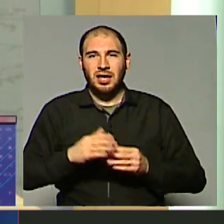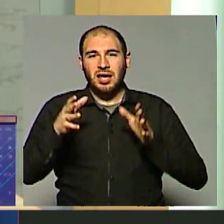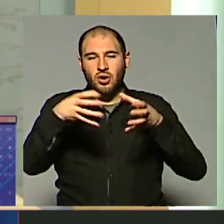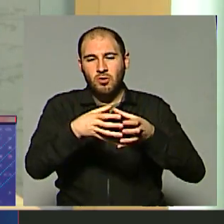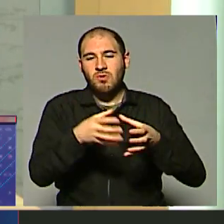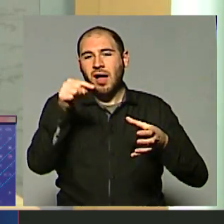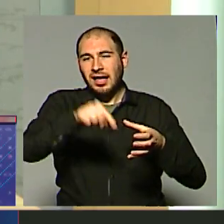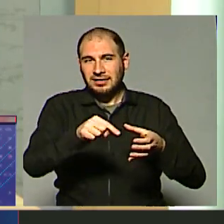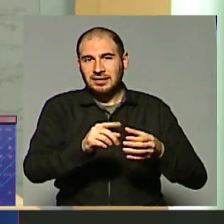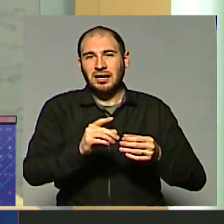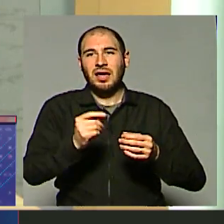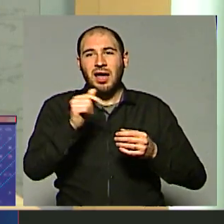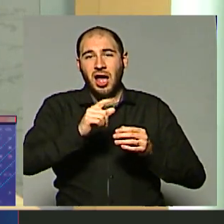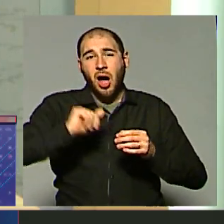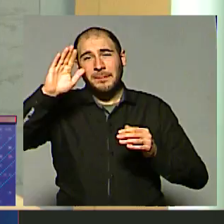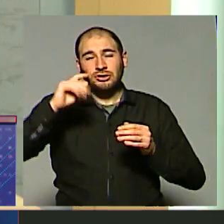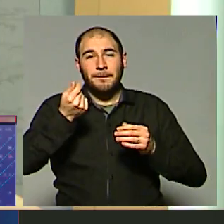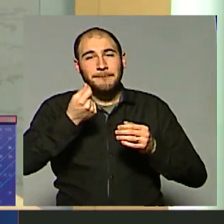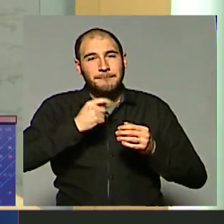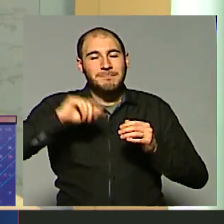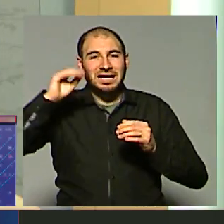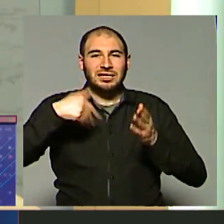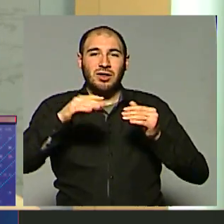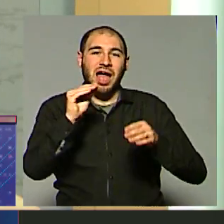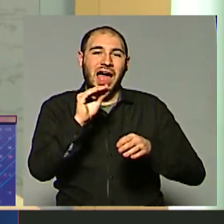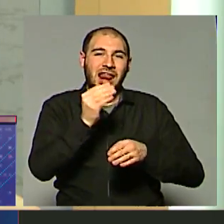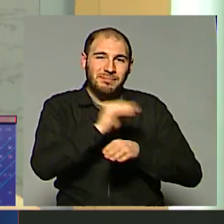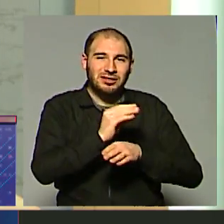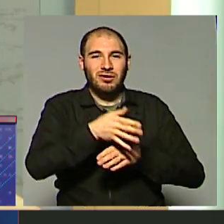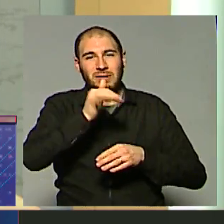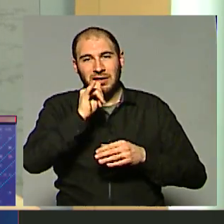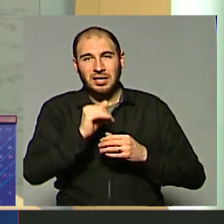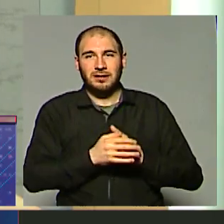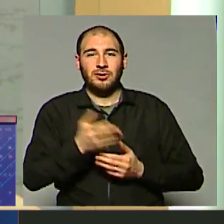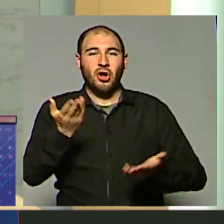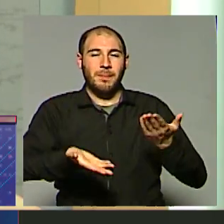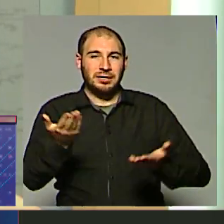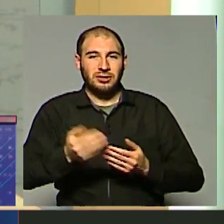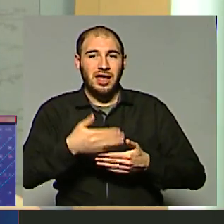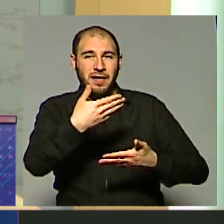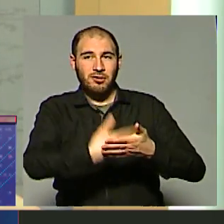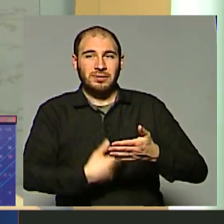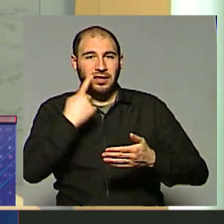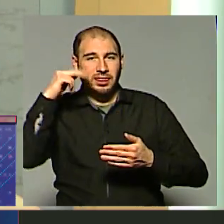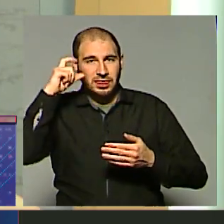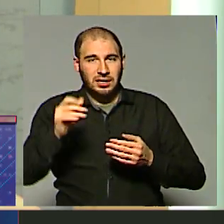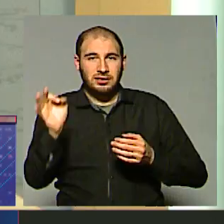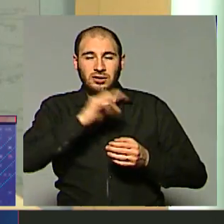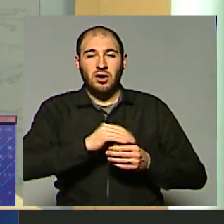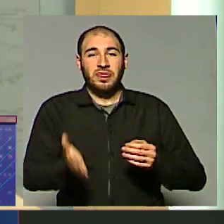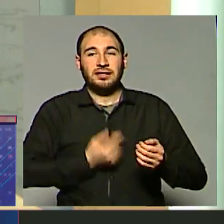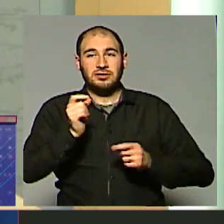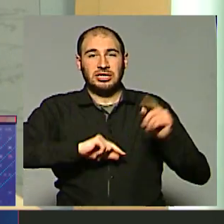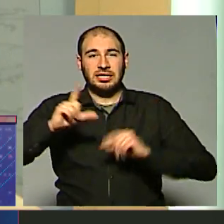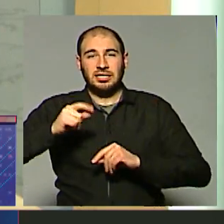en particular donde más se dan los aumentos de precios es en alimentos y bebidas. Uno cuando mira el informe del INDEC o el informe de la Dirección